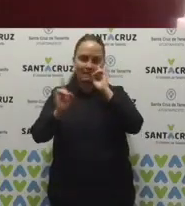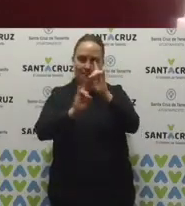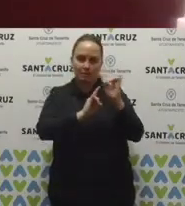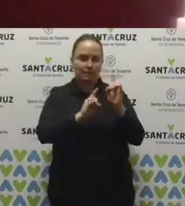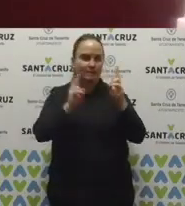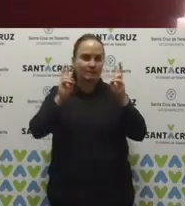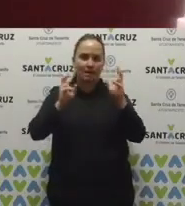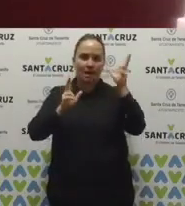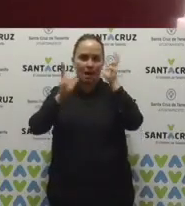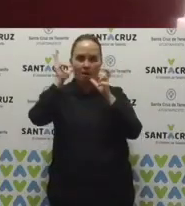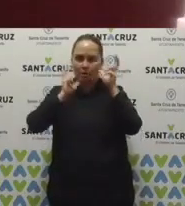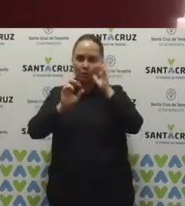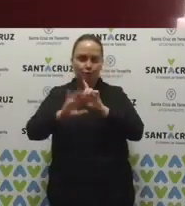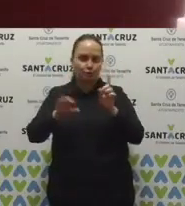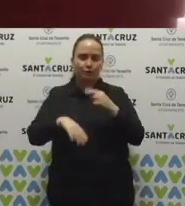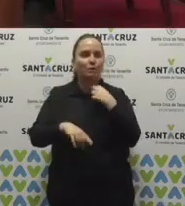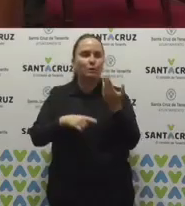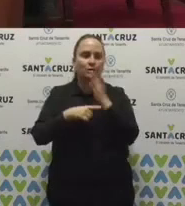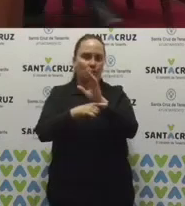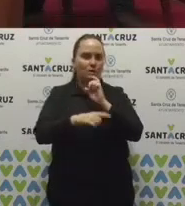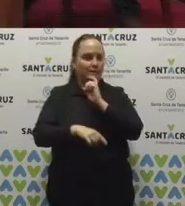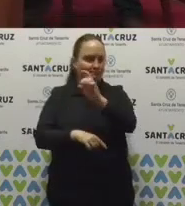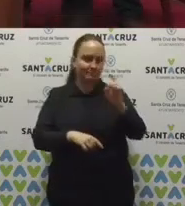audio llamó a los portavoces